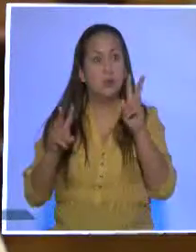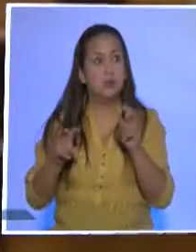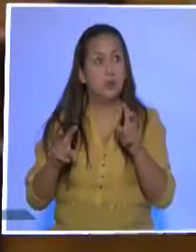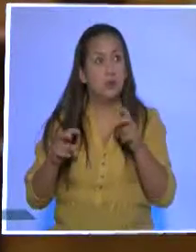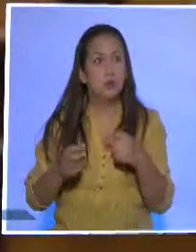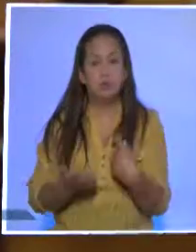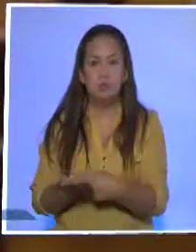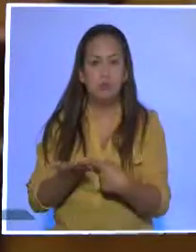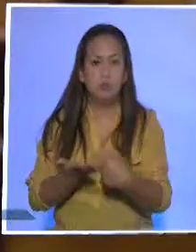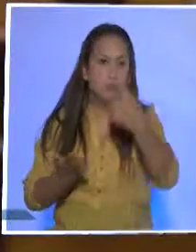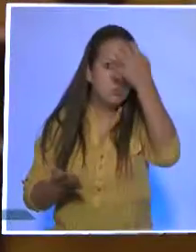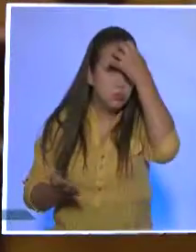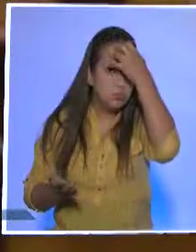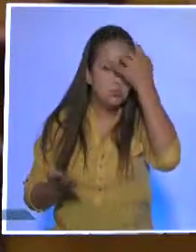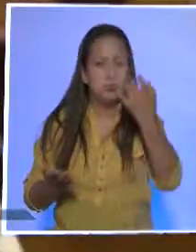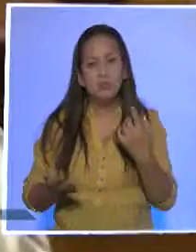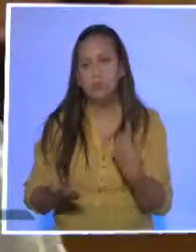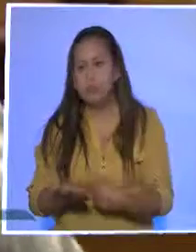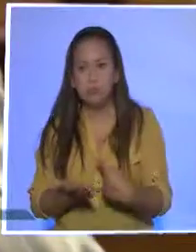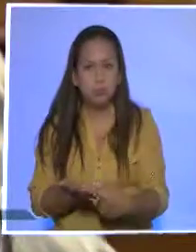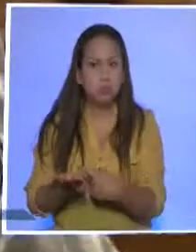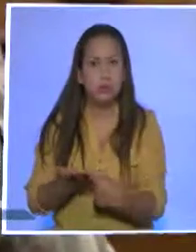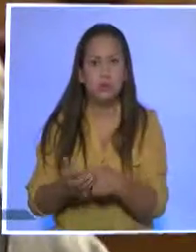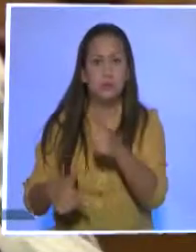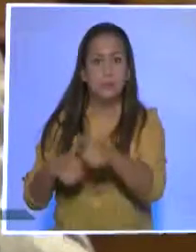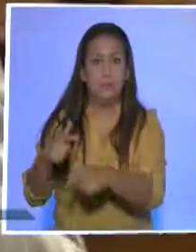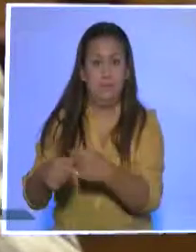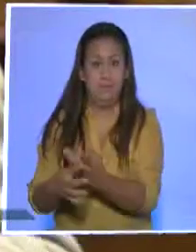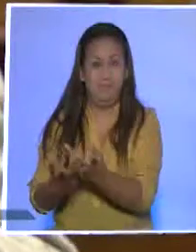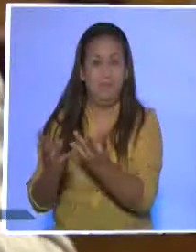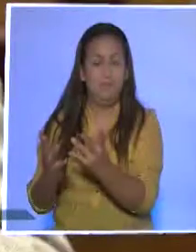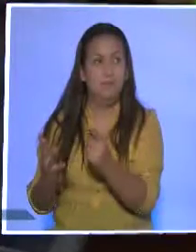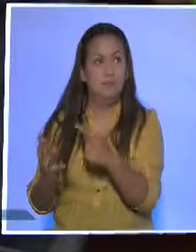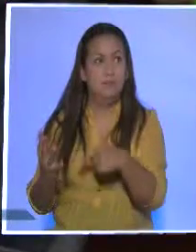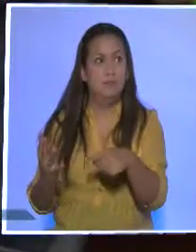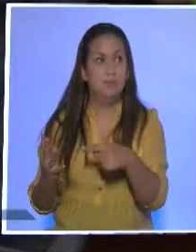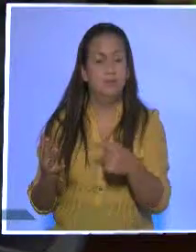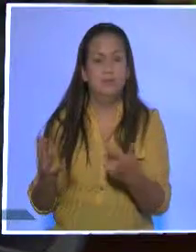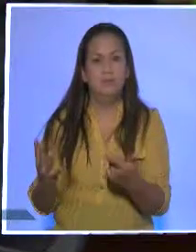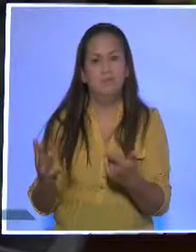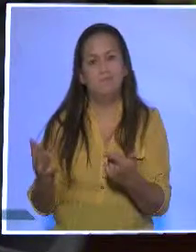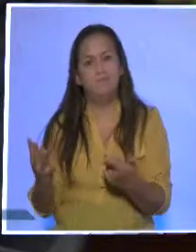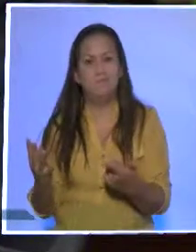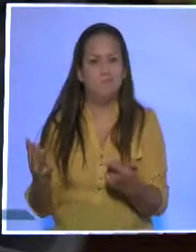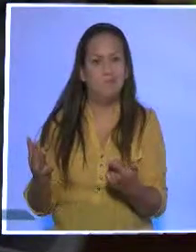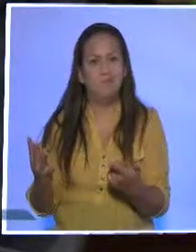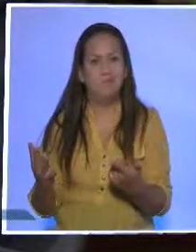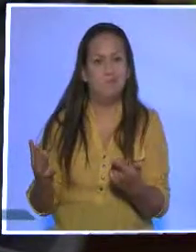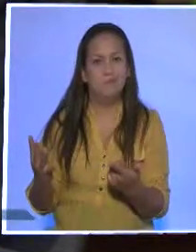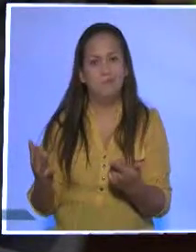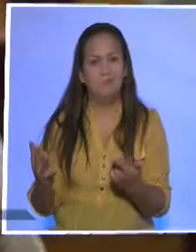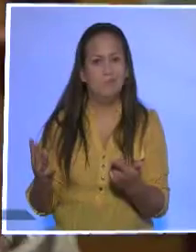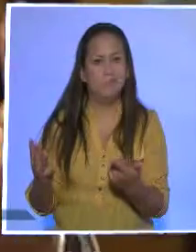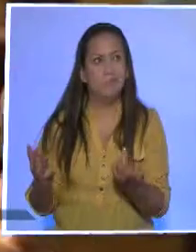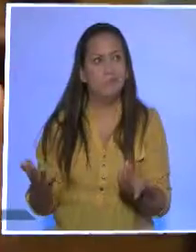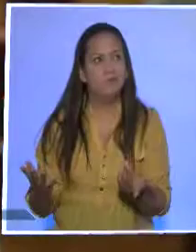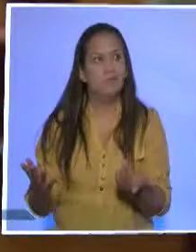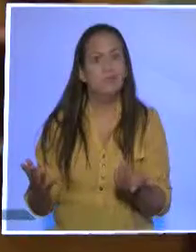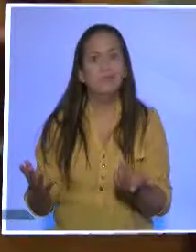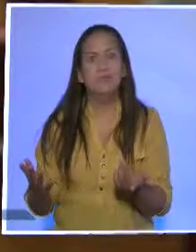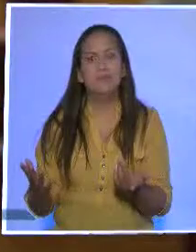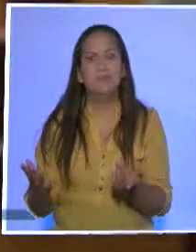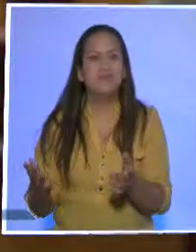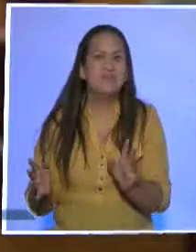tema de la educación gente que de alguna manera está siendo llevada de las narices